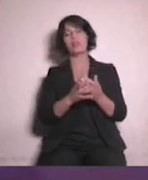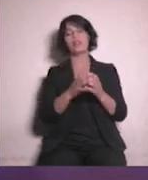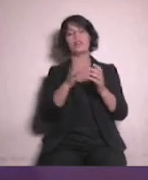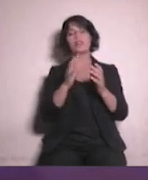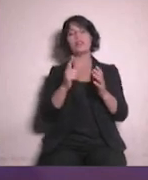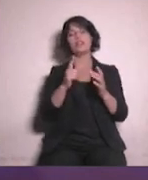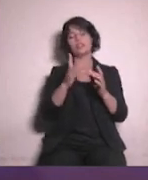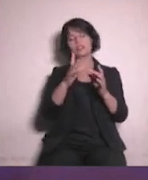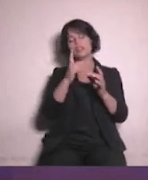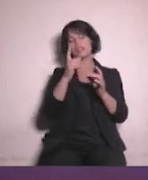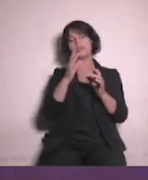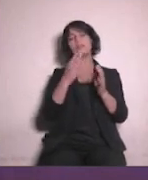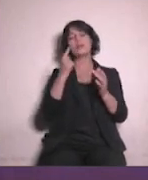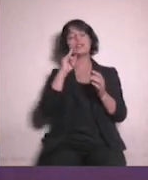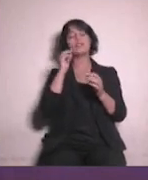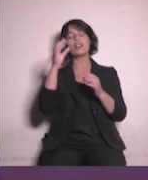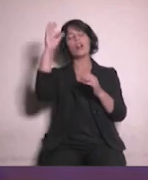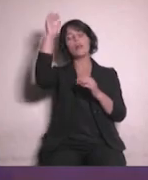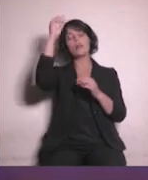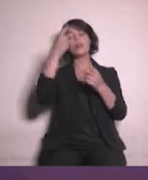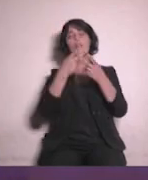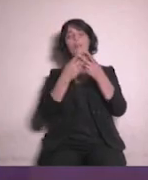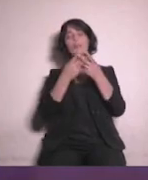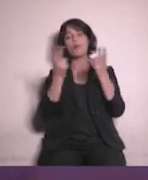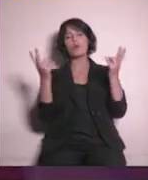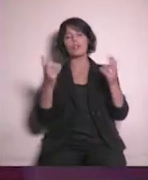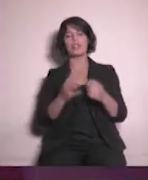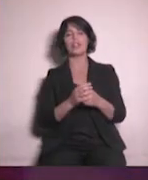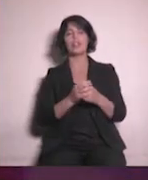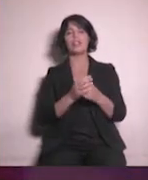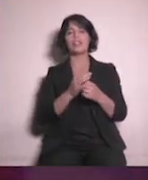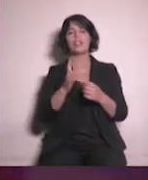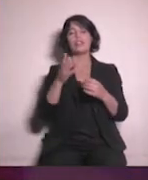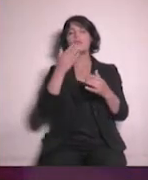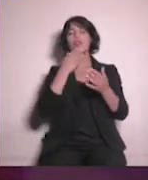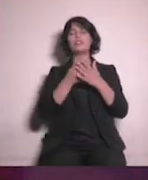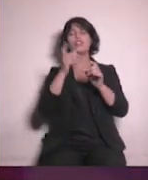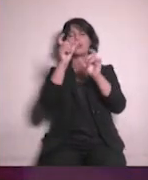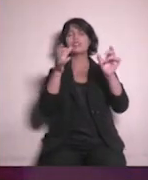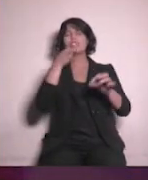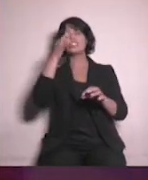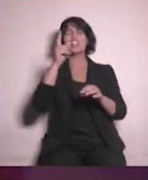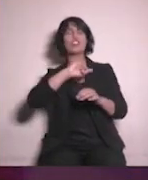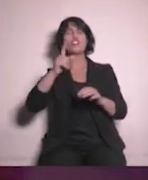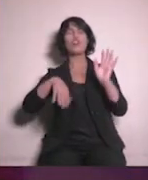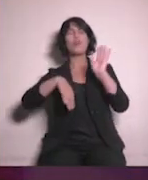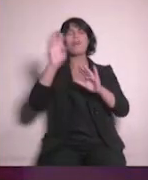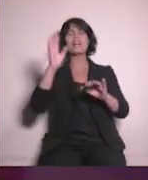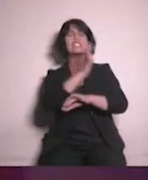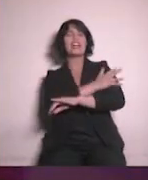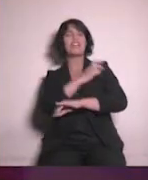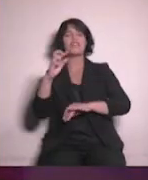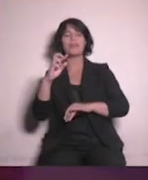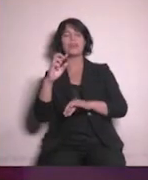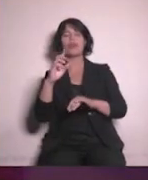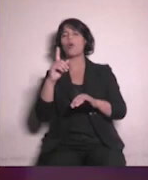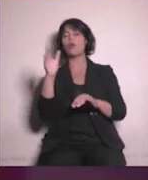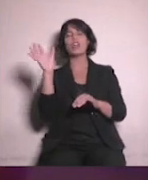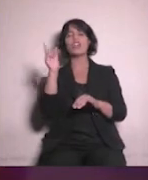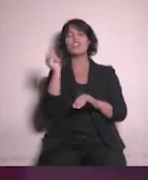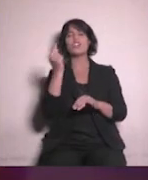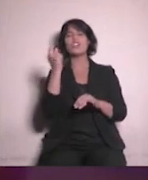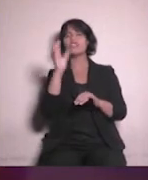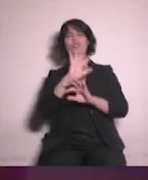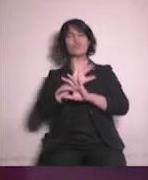opinión pública, con eslogans que evolucionaron desde el no más AFP a ni un peso más para las AFP,